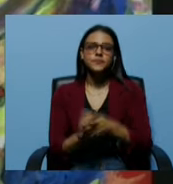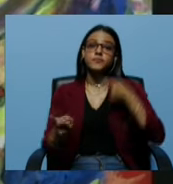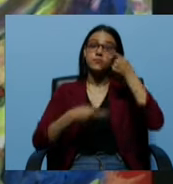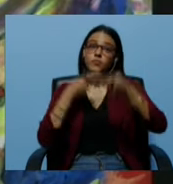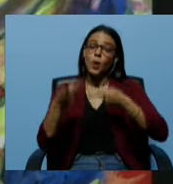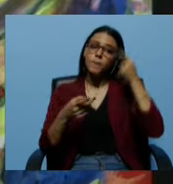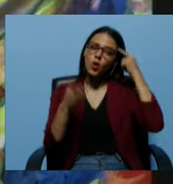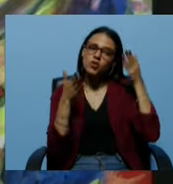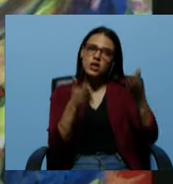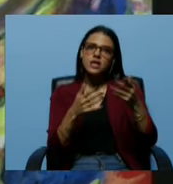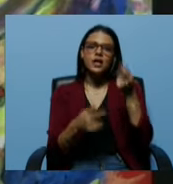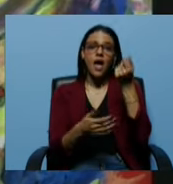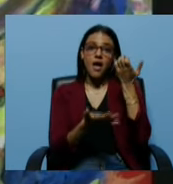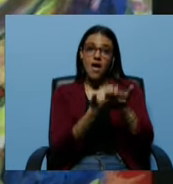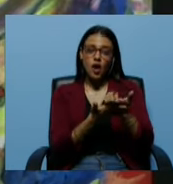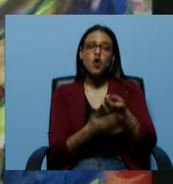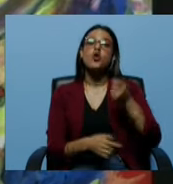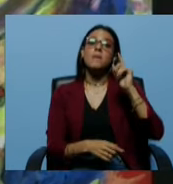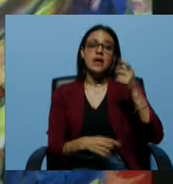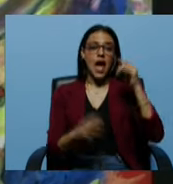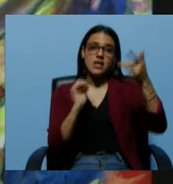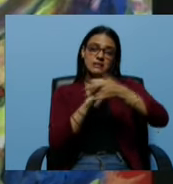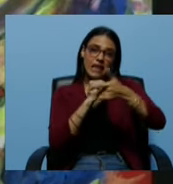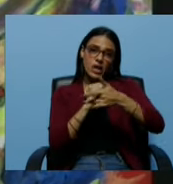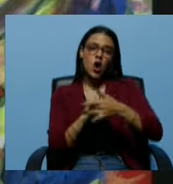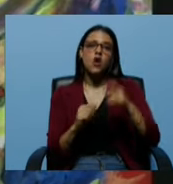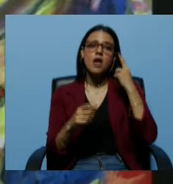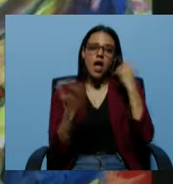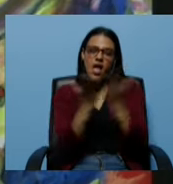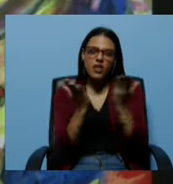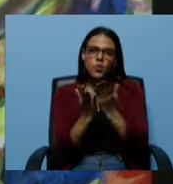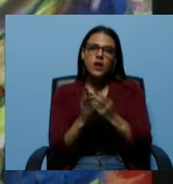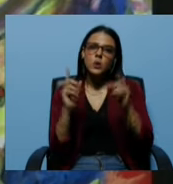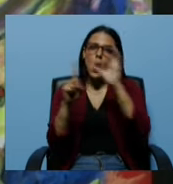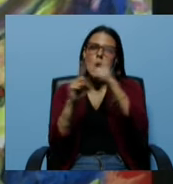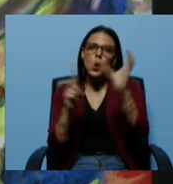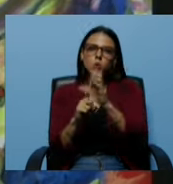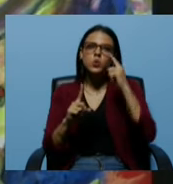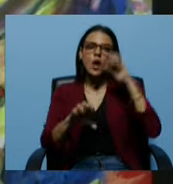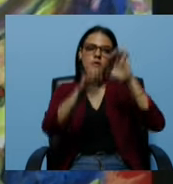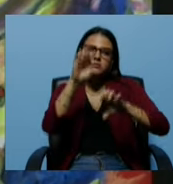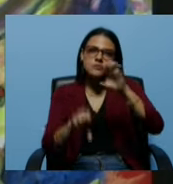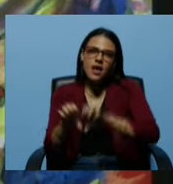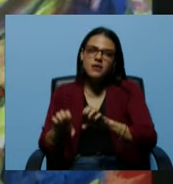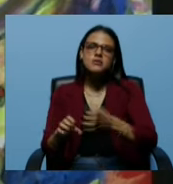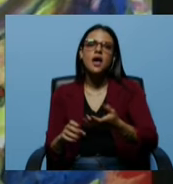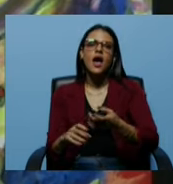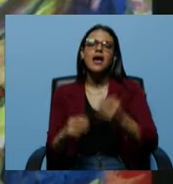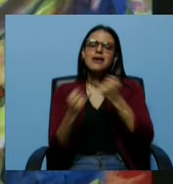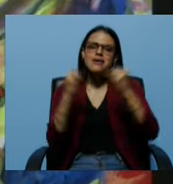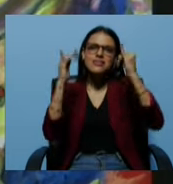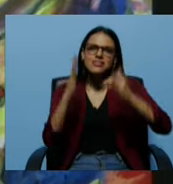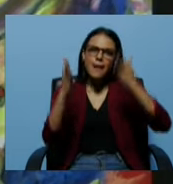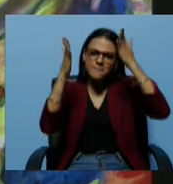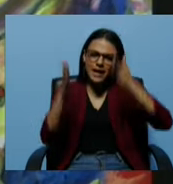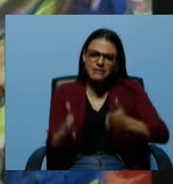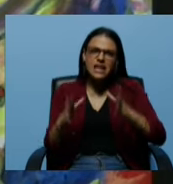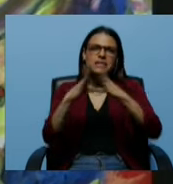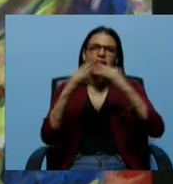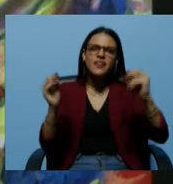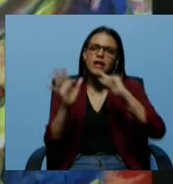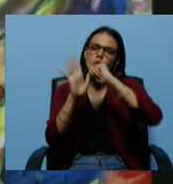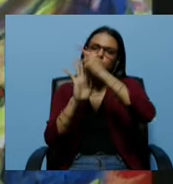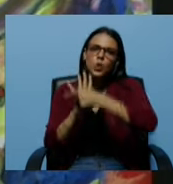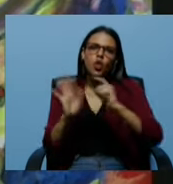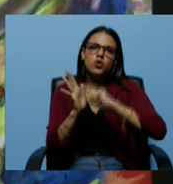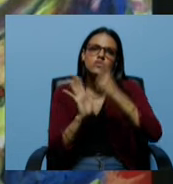política, económica, tecnológica, educativa, cultural, científica, la independencia en todas sus